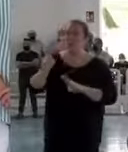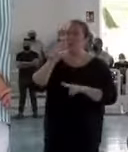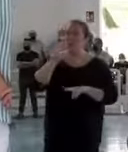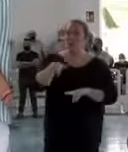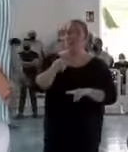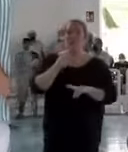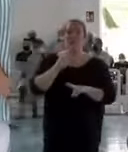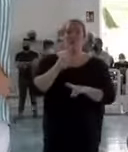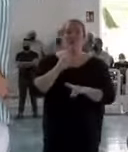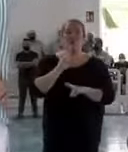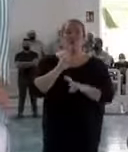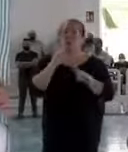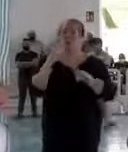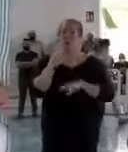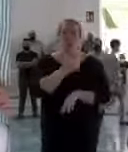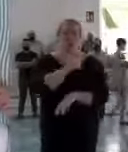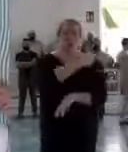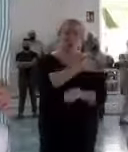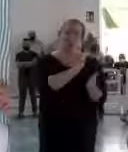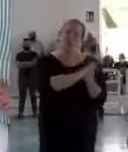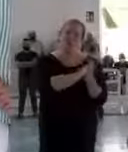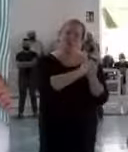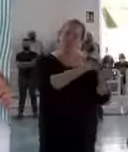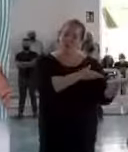o Stavros o Nemesio.